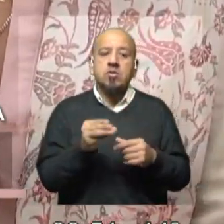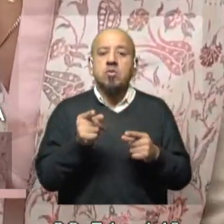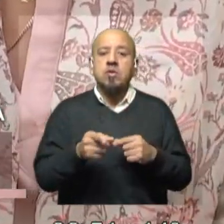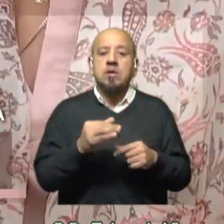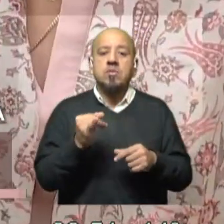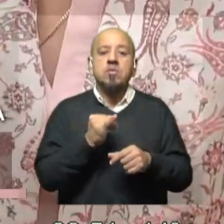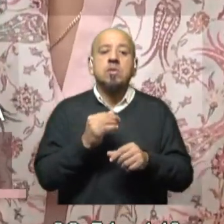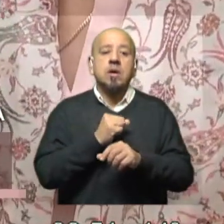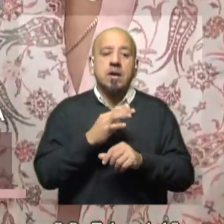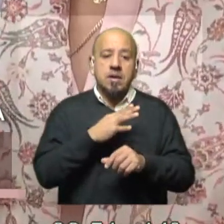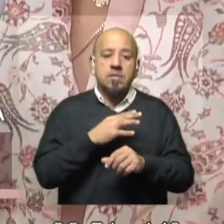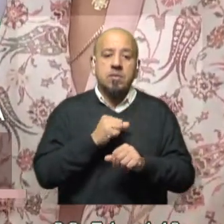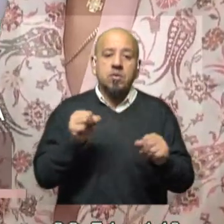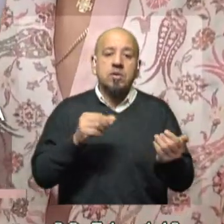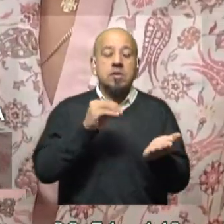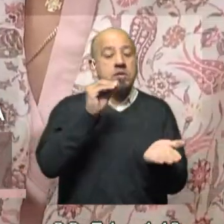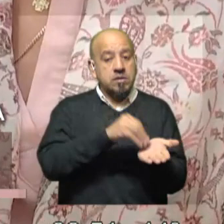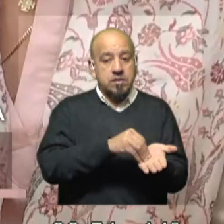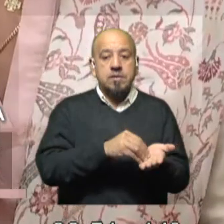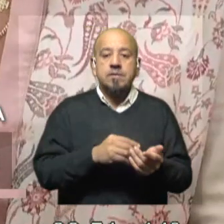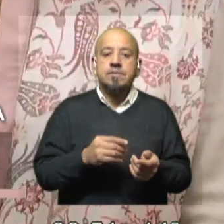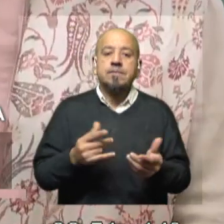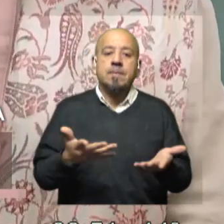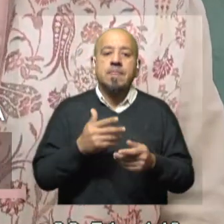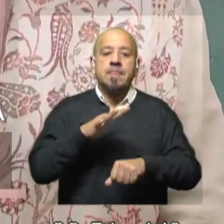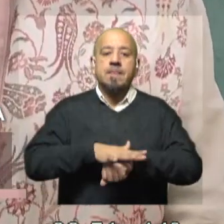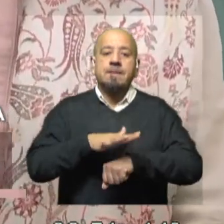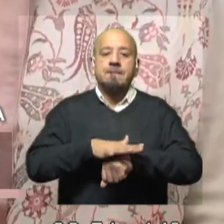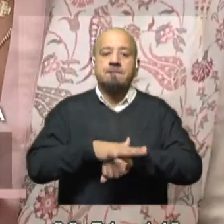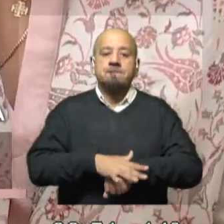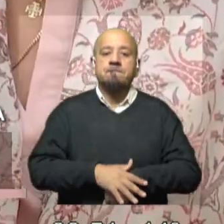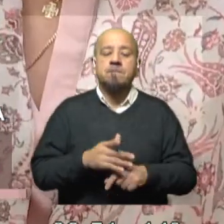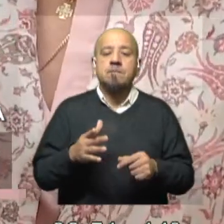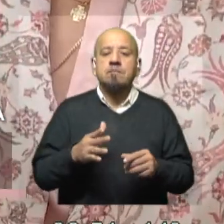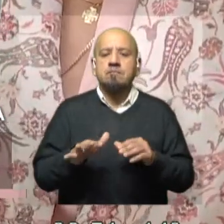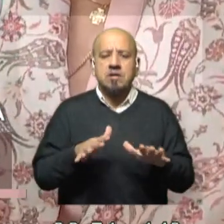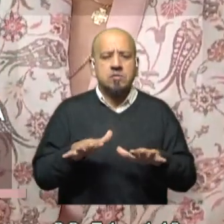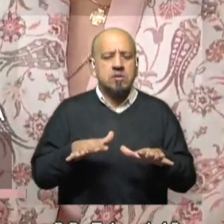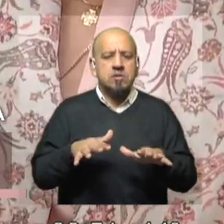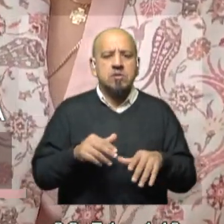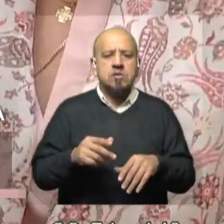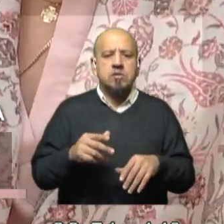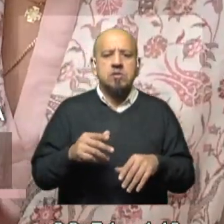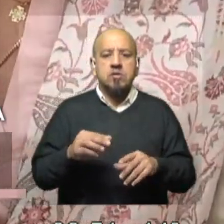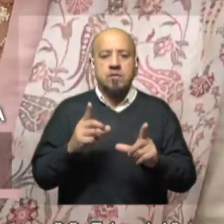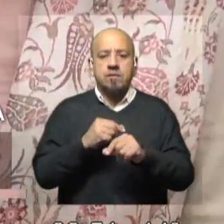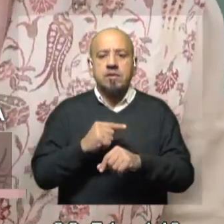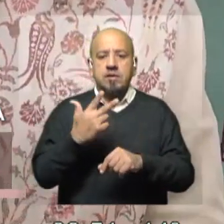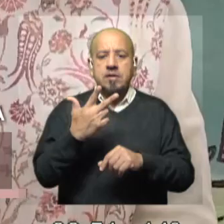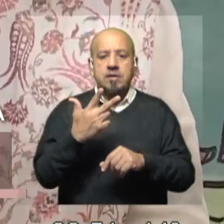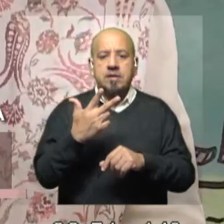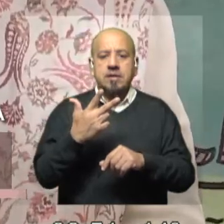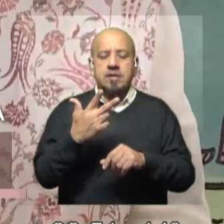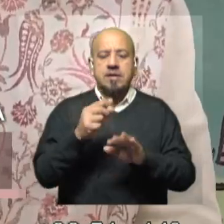poder inscribirlos. Tenemos ahora en este momento un egreso de unos 36.700 niños